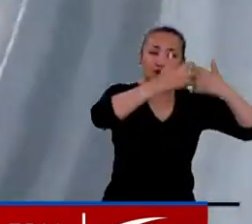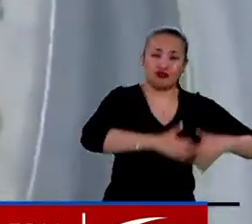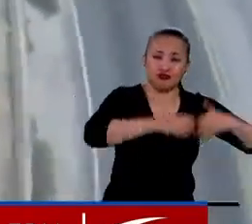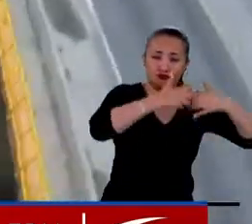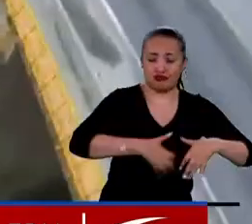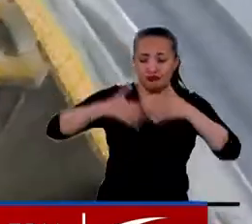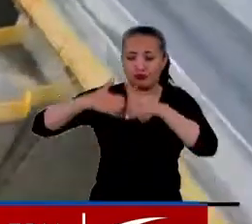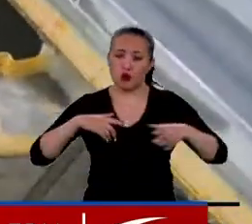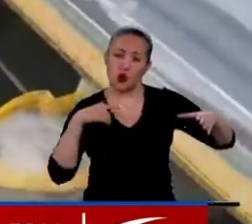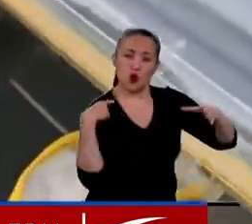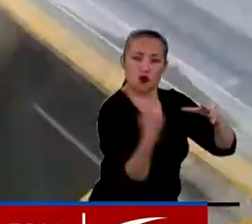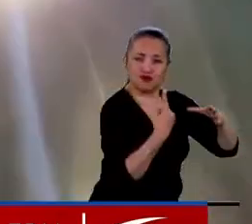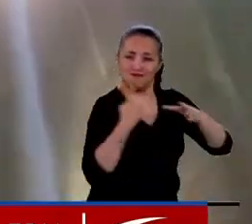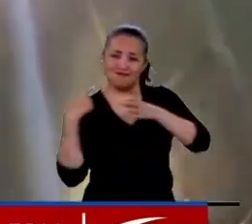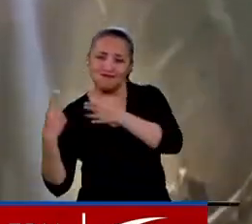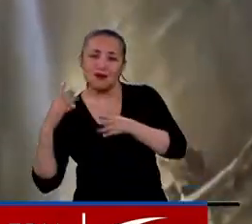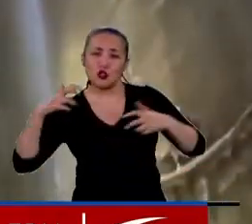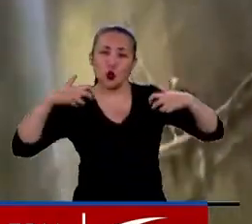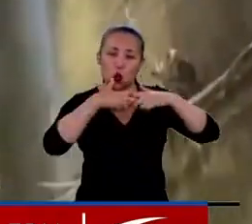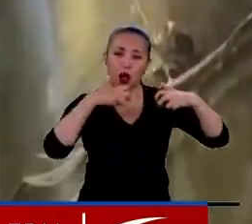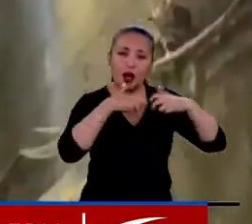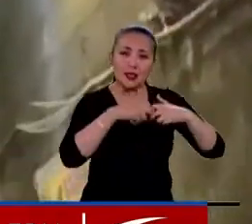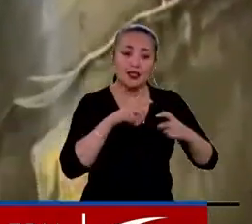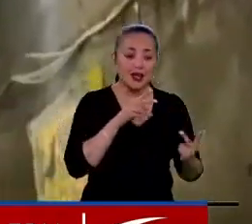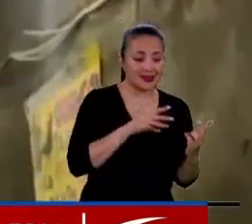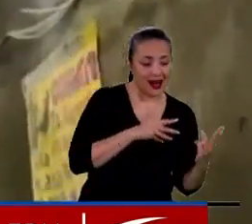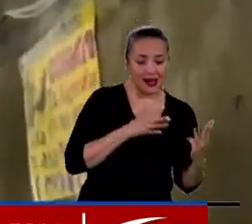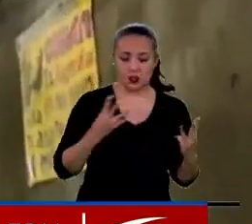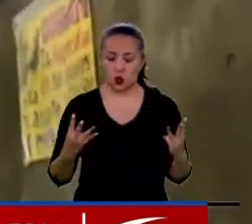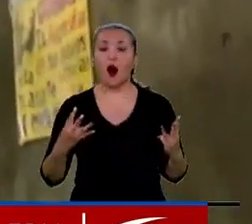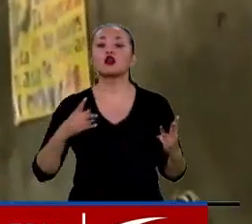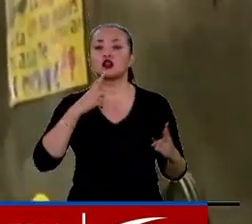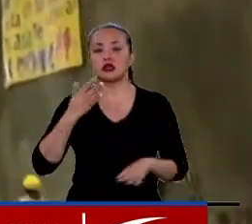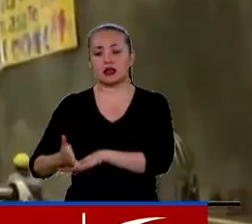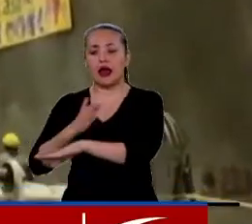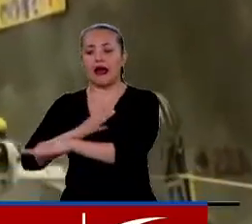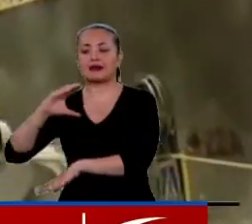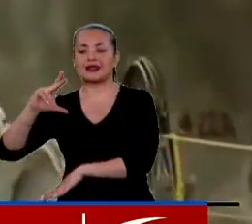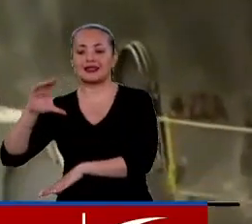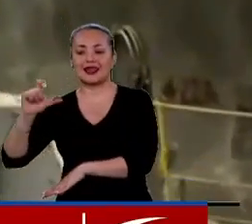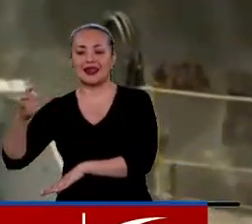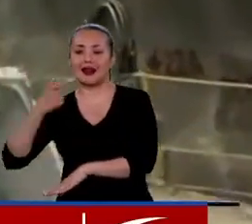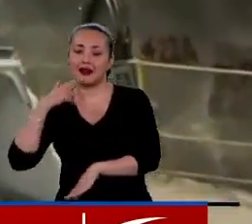Hidroituango, según el cronograma de la CREC, deberán empezar a funcionar antes del 30 de noviembre.